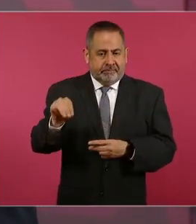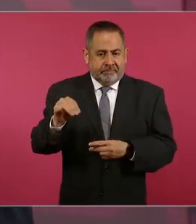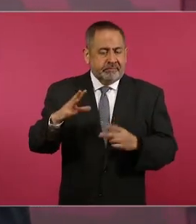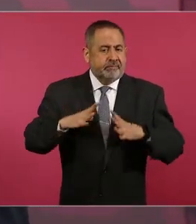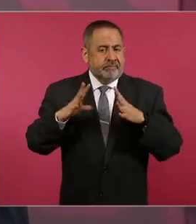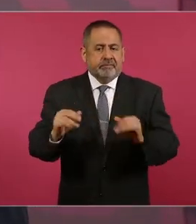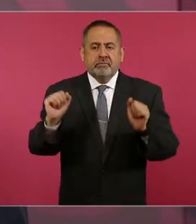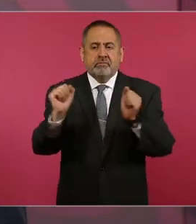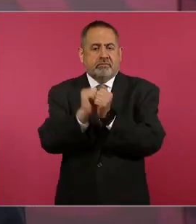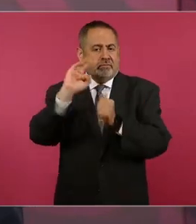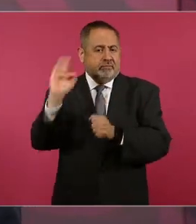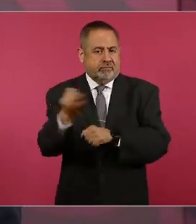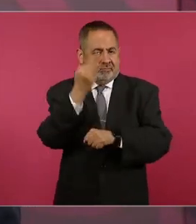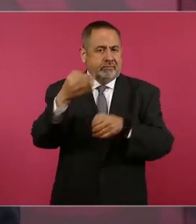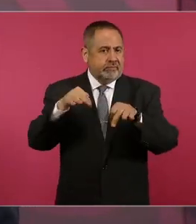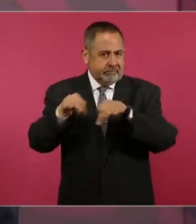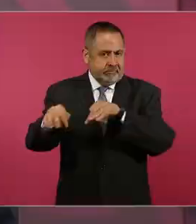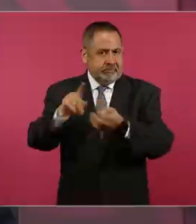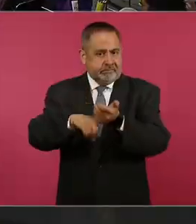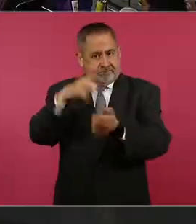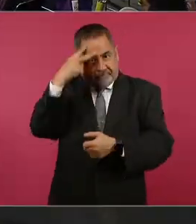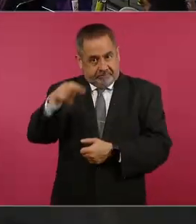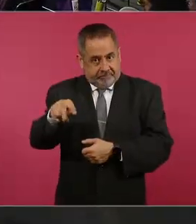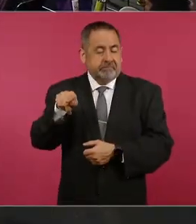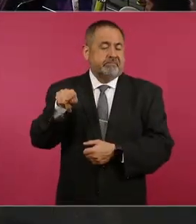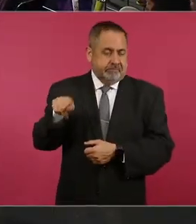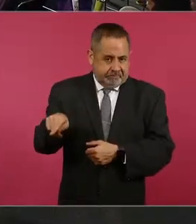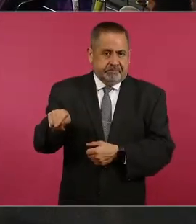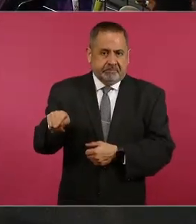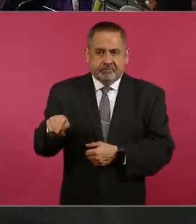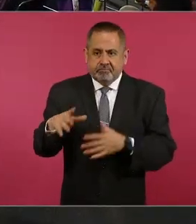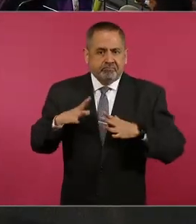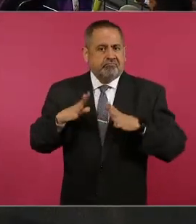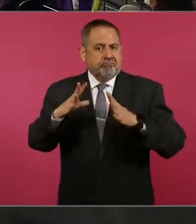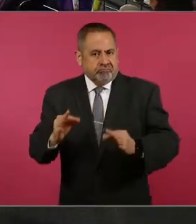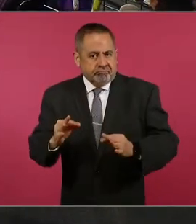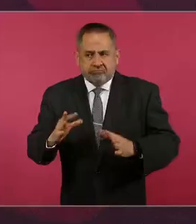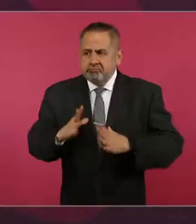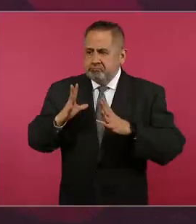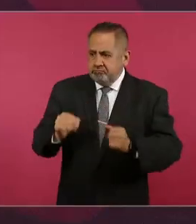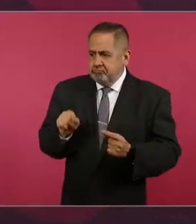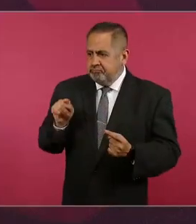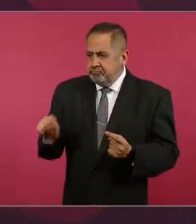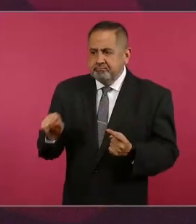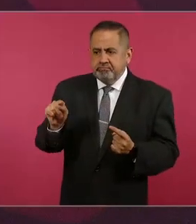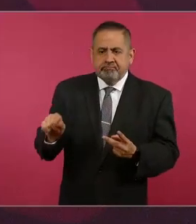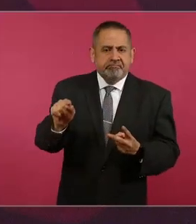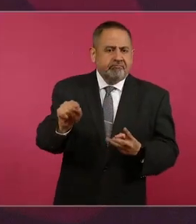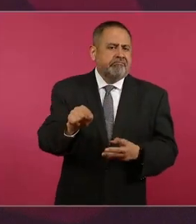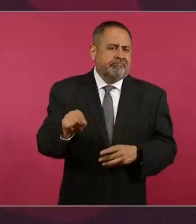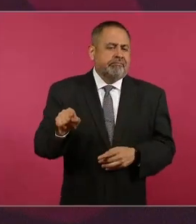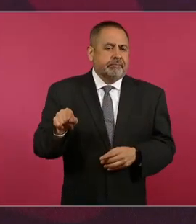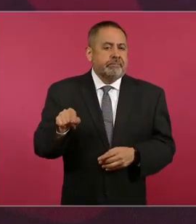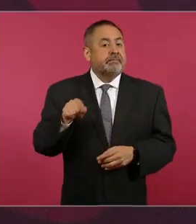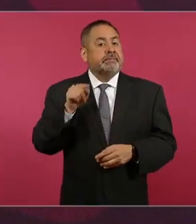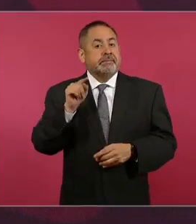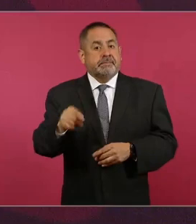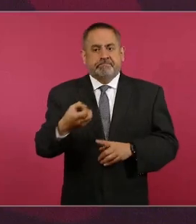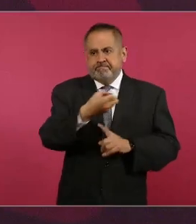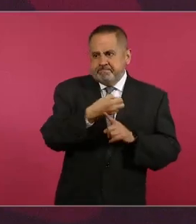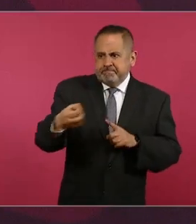Confederación de Trabajadores de México, y organiza a las